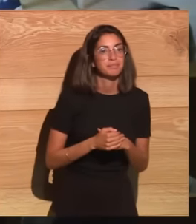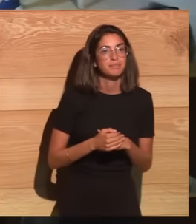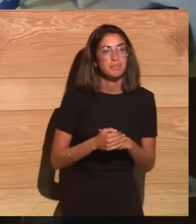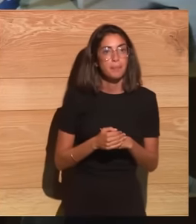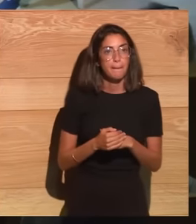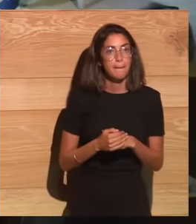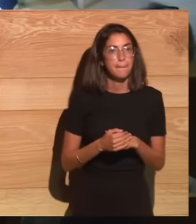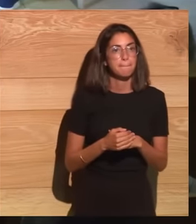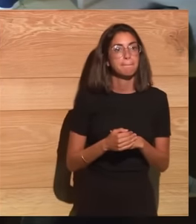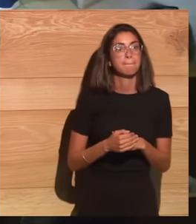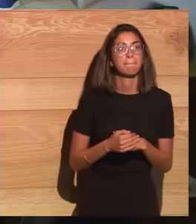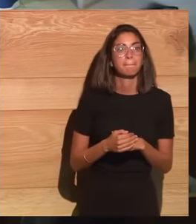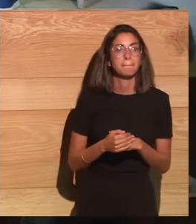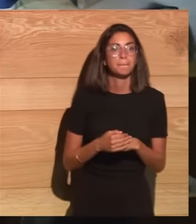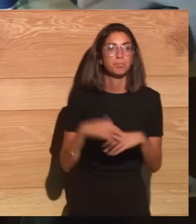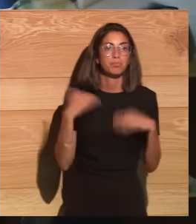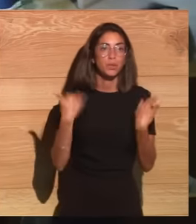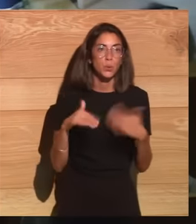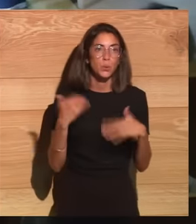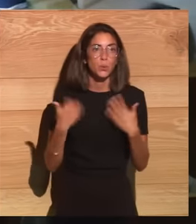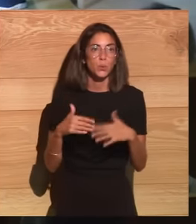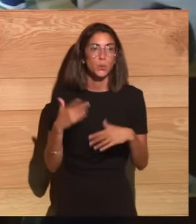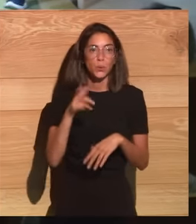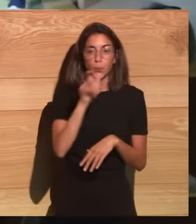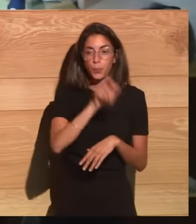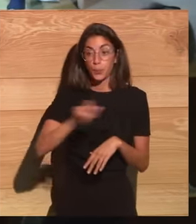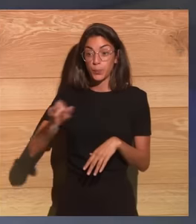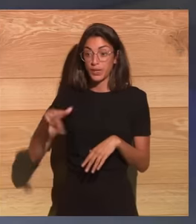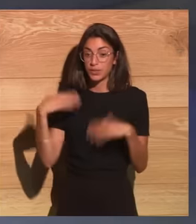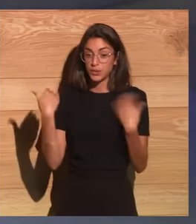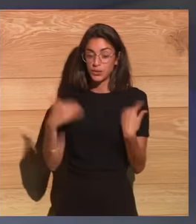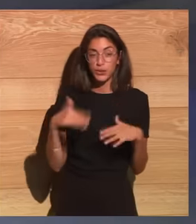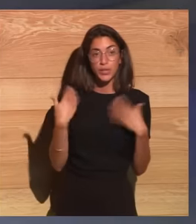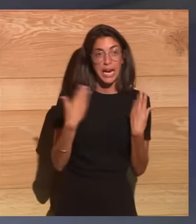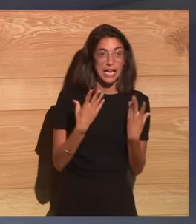Joder, madre mía, macho, vaya gentuza, colega.